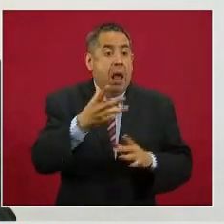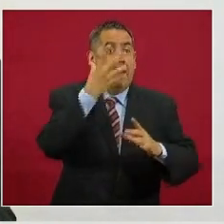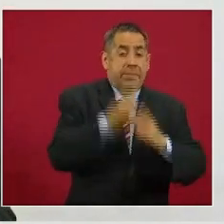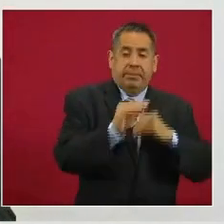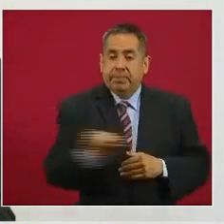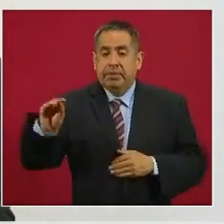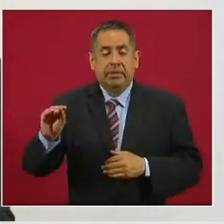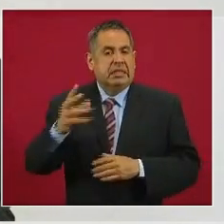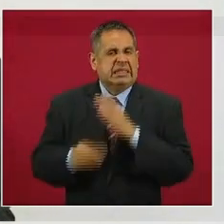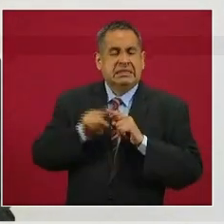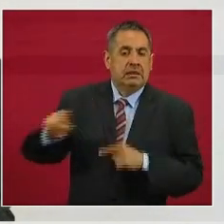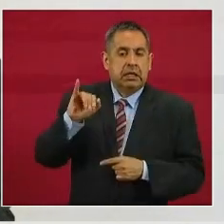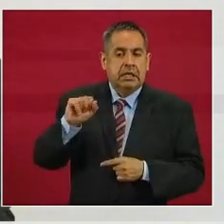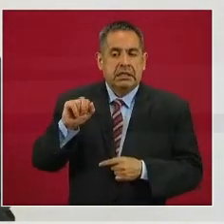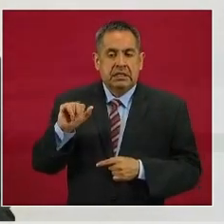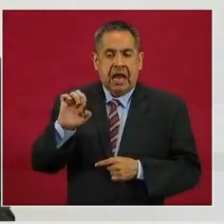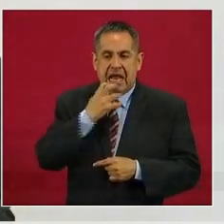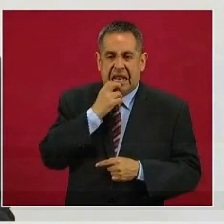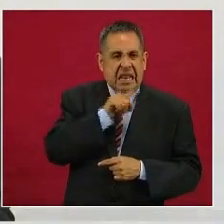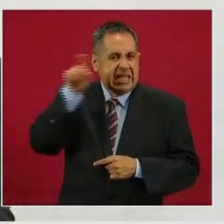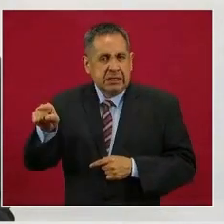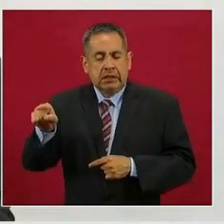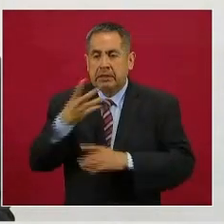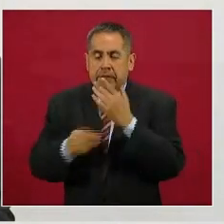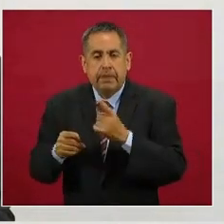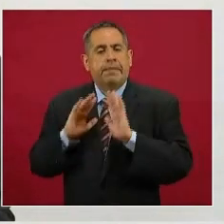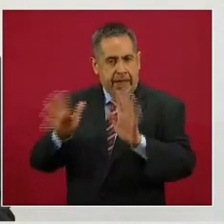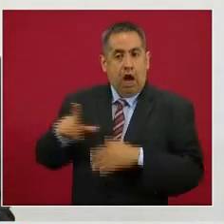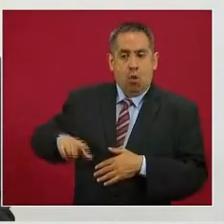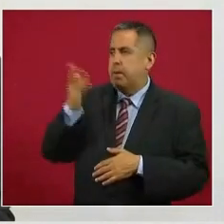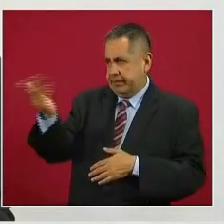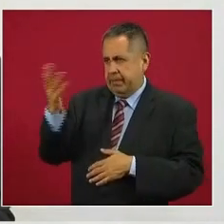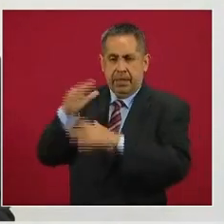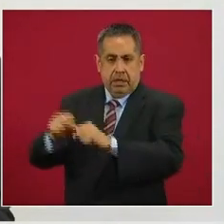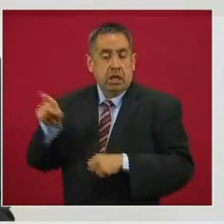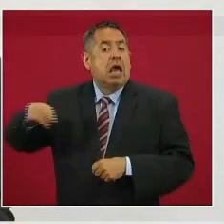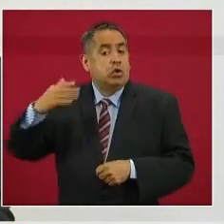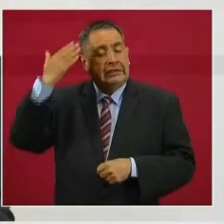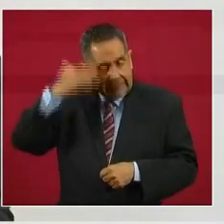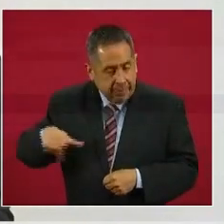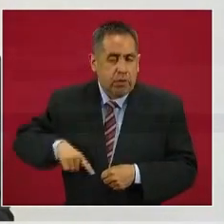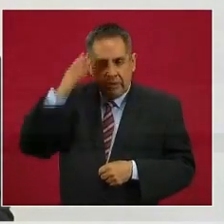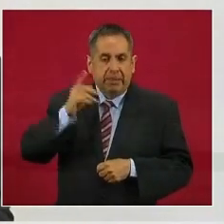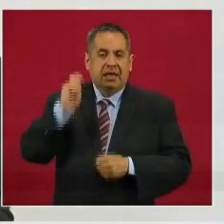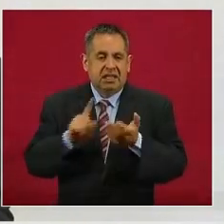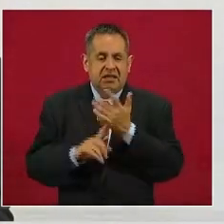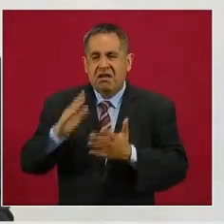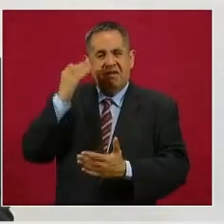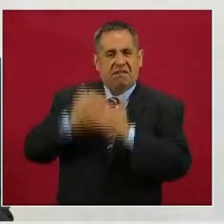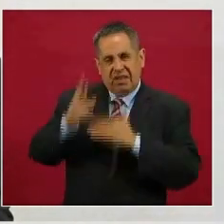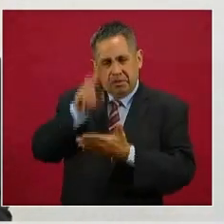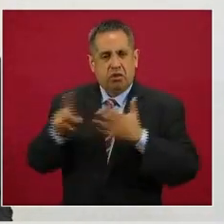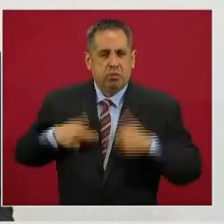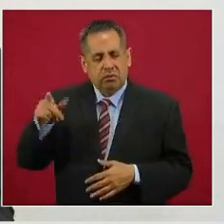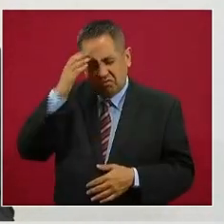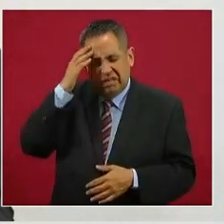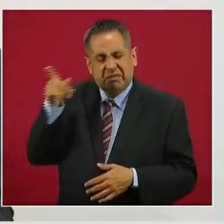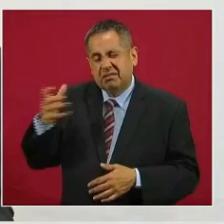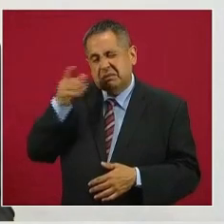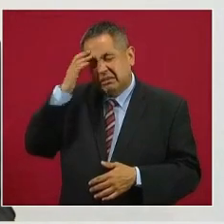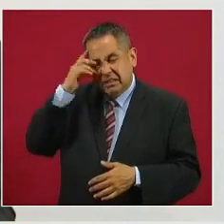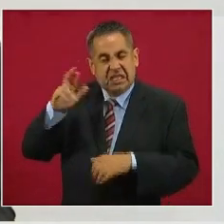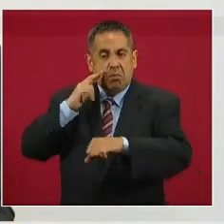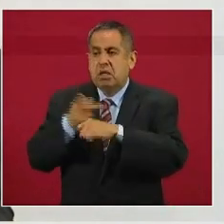huyó a Israel, país en el que al que se le ha pedido todo su apoyo, porque sus autoridades saben muy bien lo que significan las violaciones a los derechos humanos y